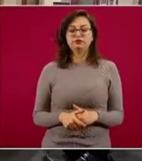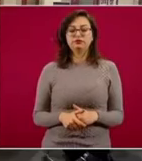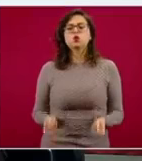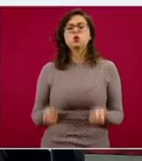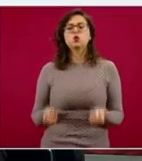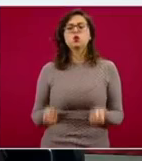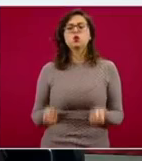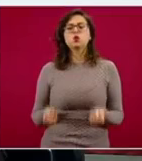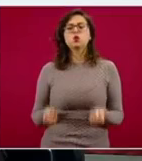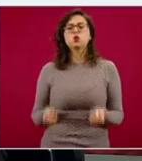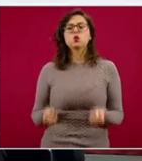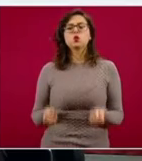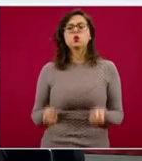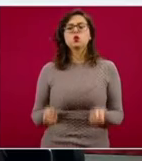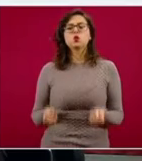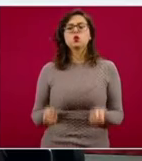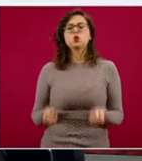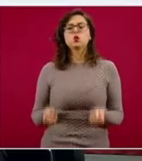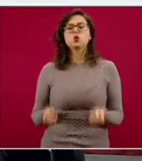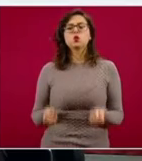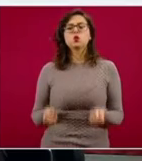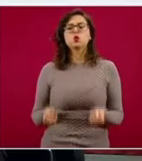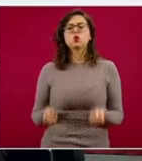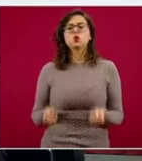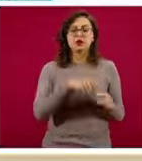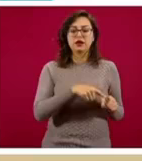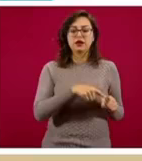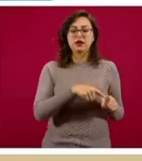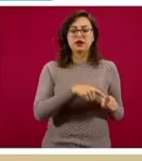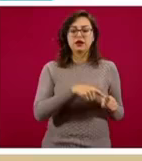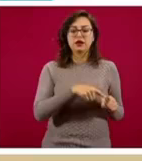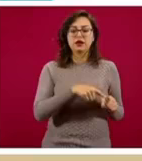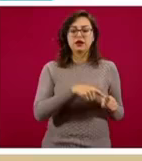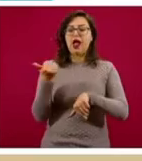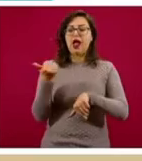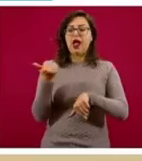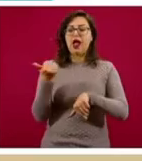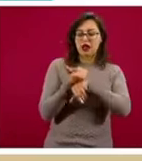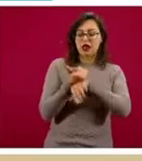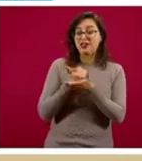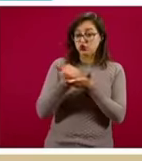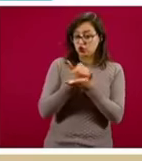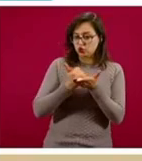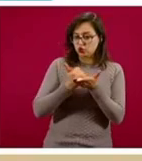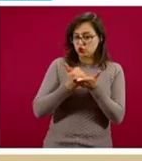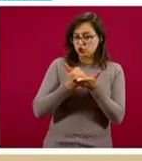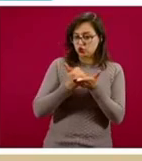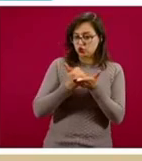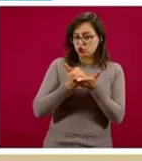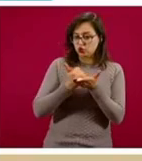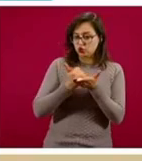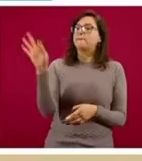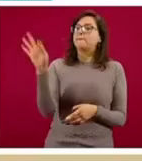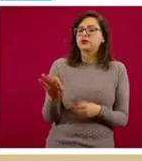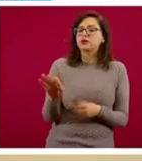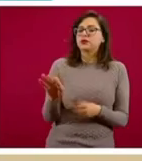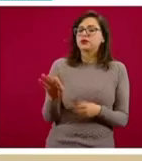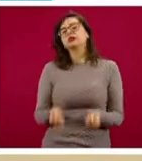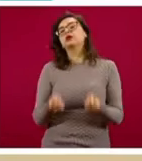color azul que tenemos en la parte superior, aquí es donde usamos este porcentaje de positividad para cada una de las semanas